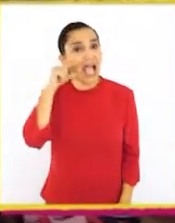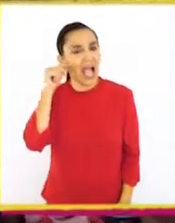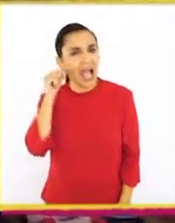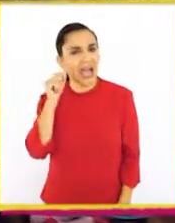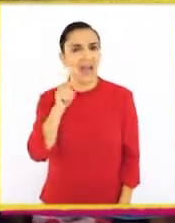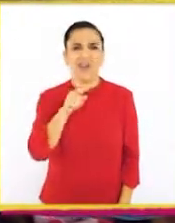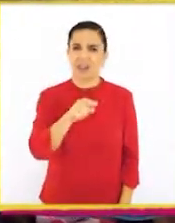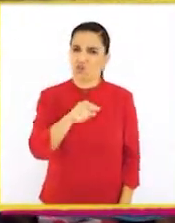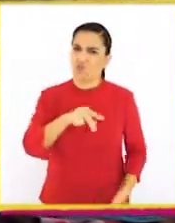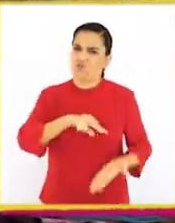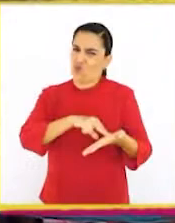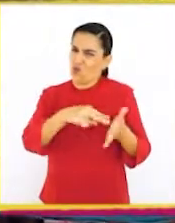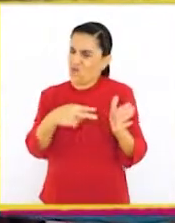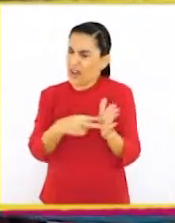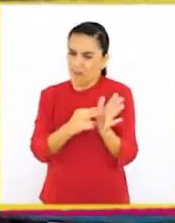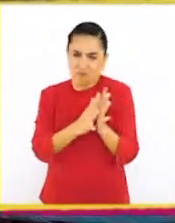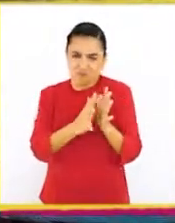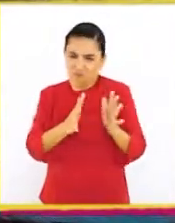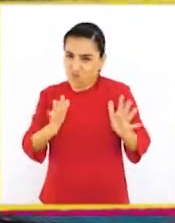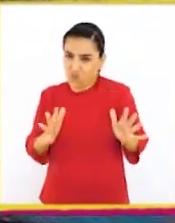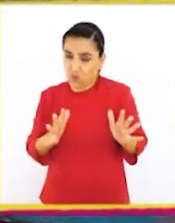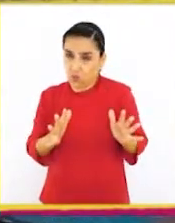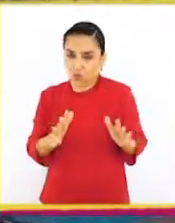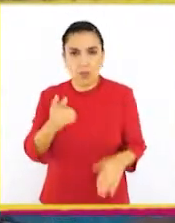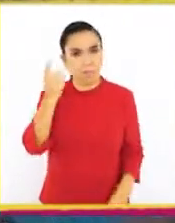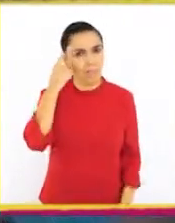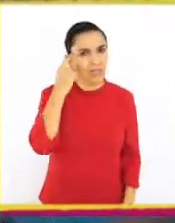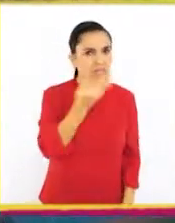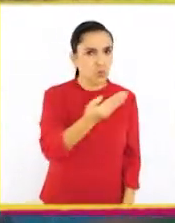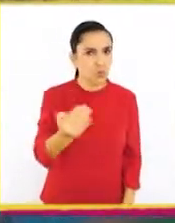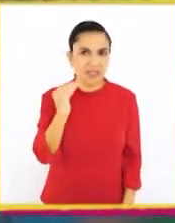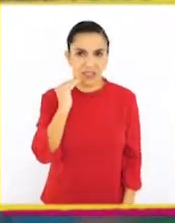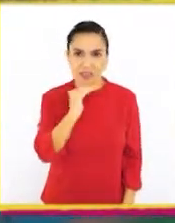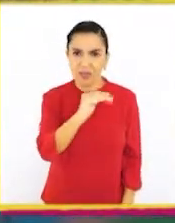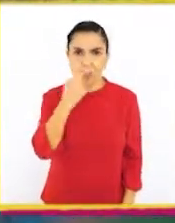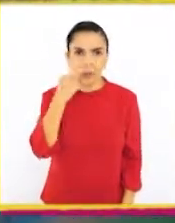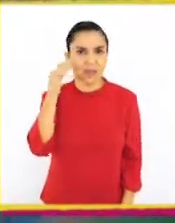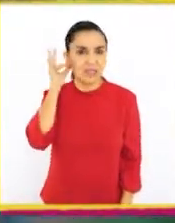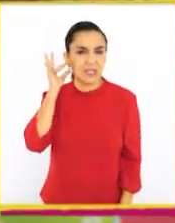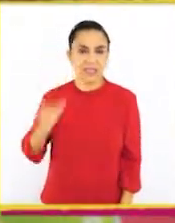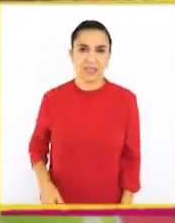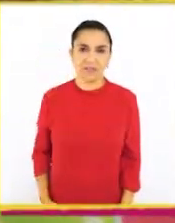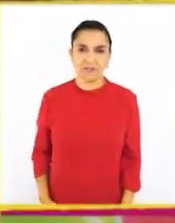Aref, no estarás poniendo muchos problemas. ¿Qué creen ustedes, niños y niñas?